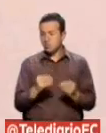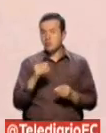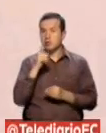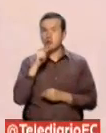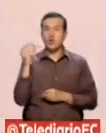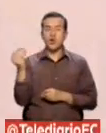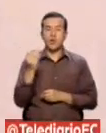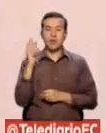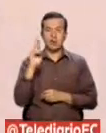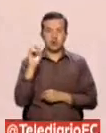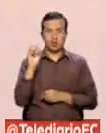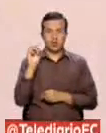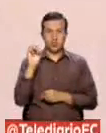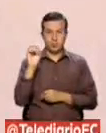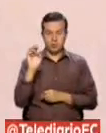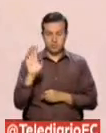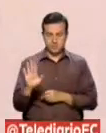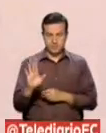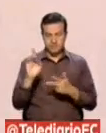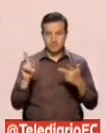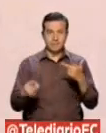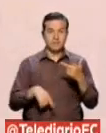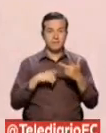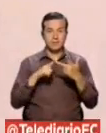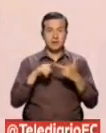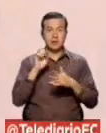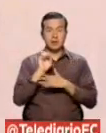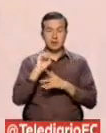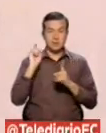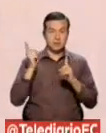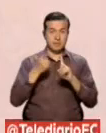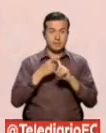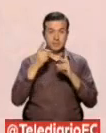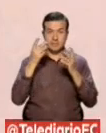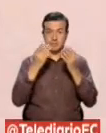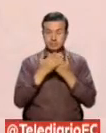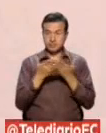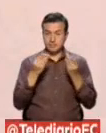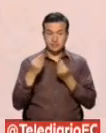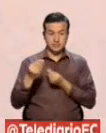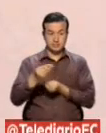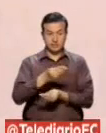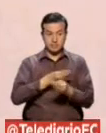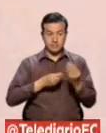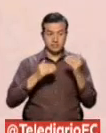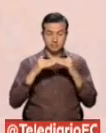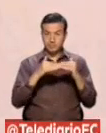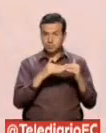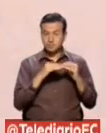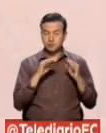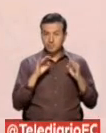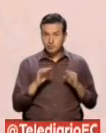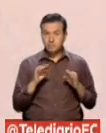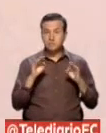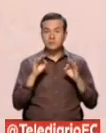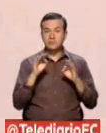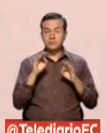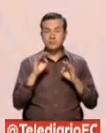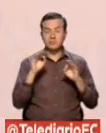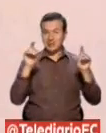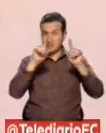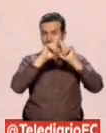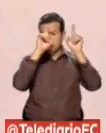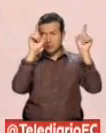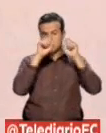del joven Romo. Ecuador es primero en la percepción de la justa distribución de la riqueza. De acuerdo al Latino